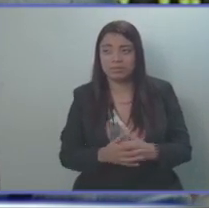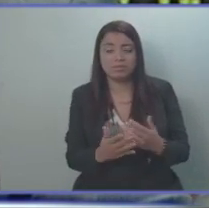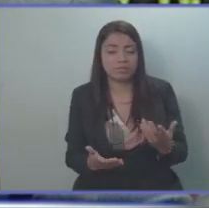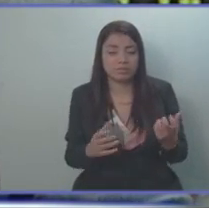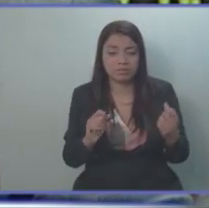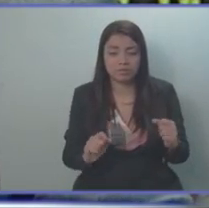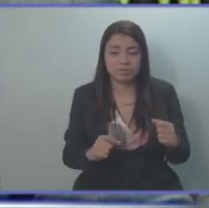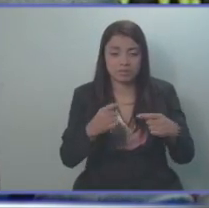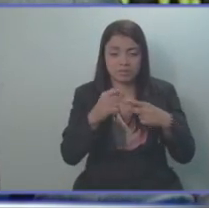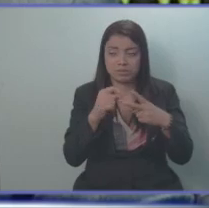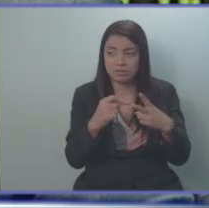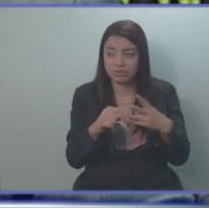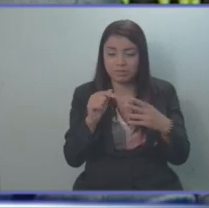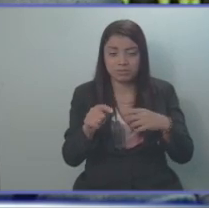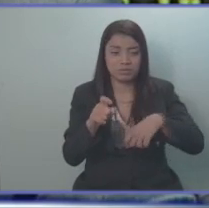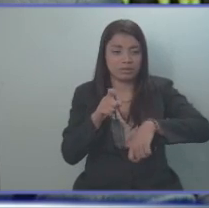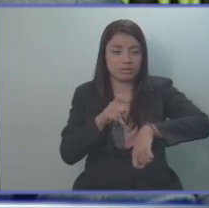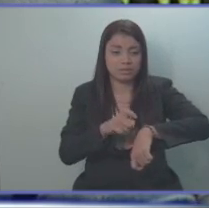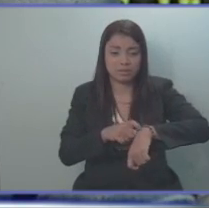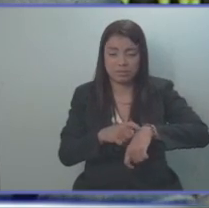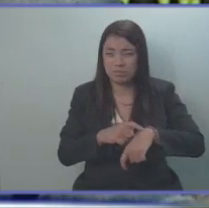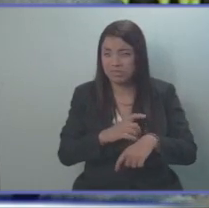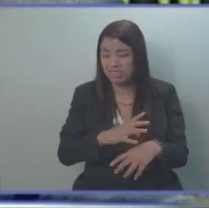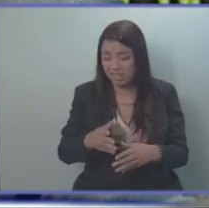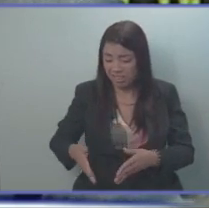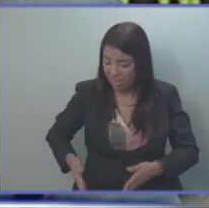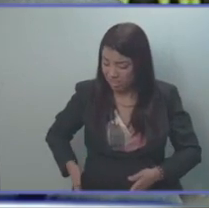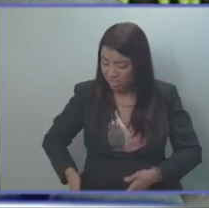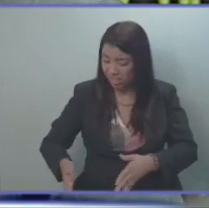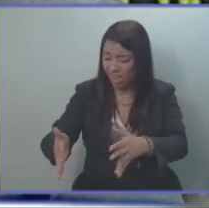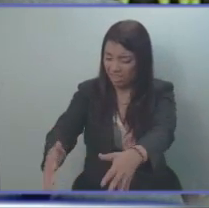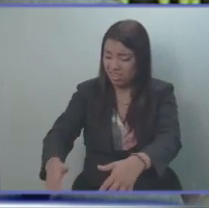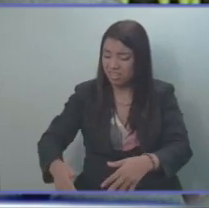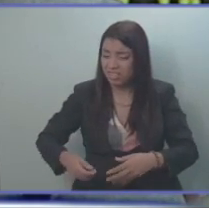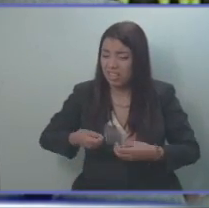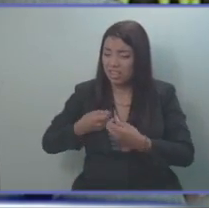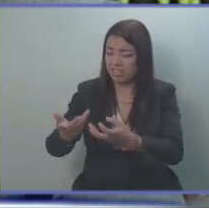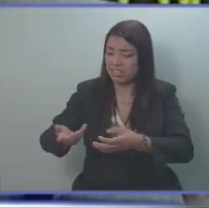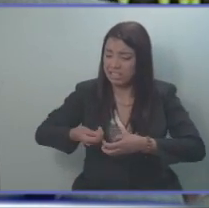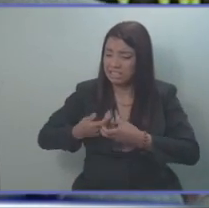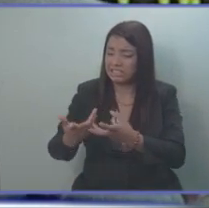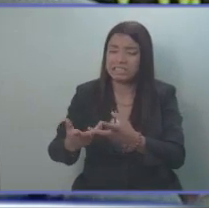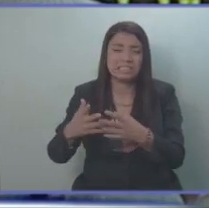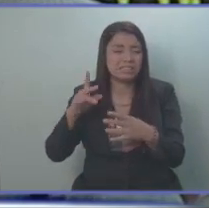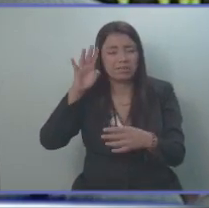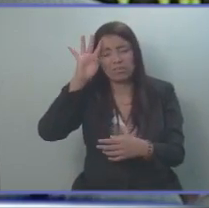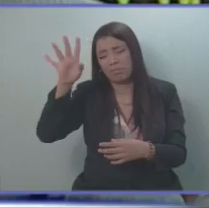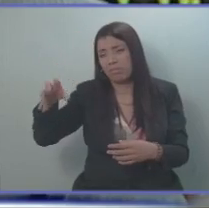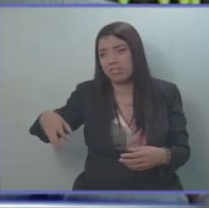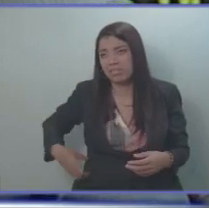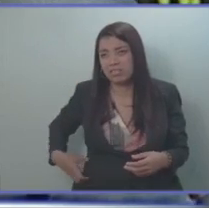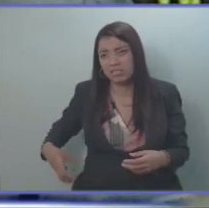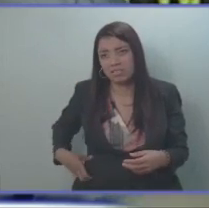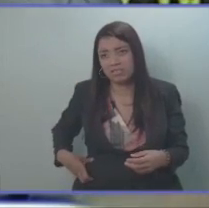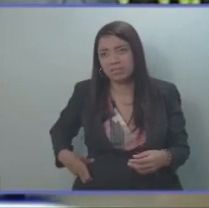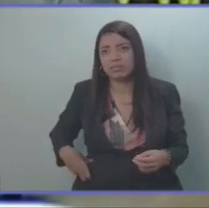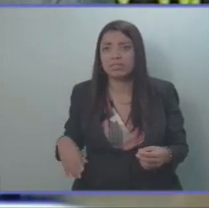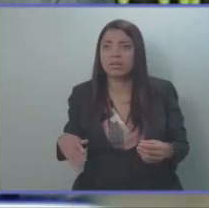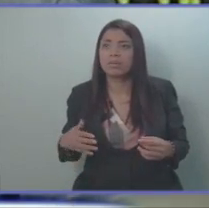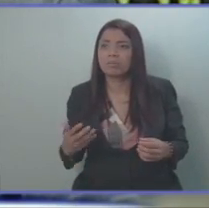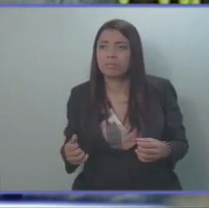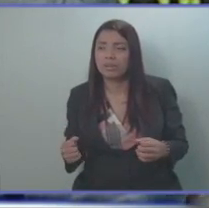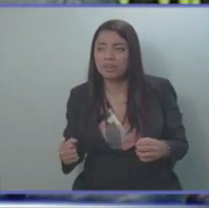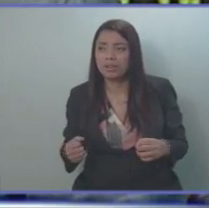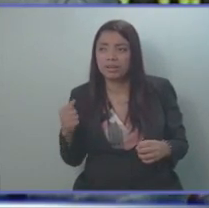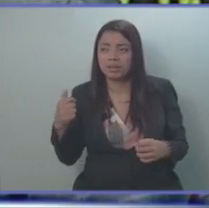regresemos a esos tiempos de incendiar las calles con mentiras y de incendiar las calles por mantenerse en